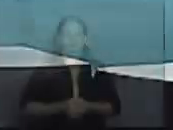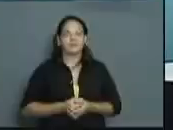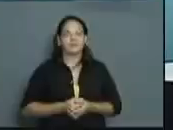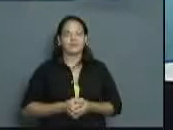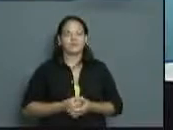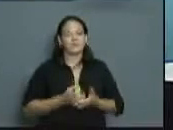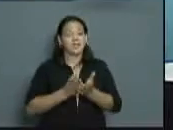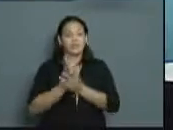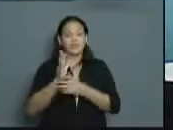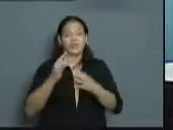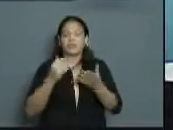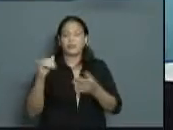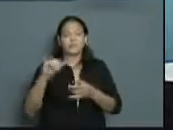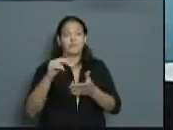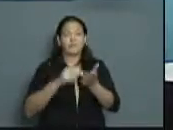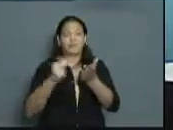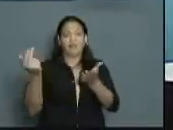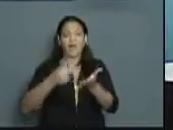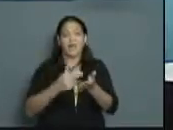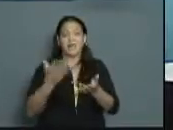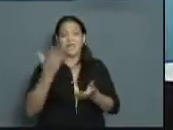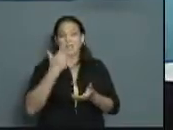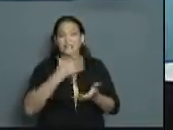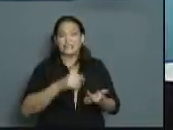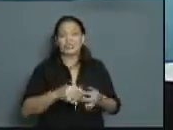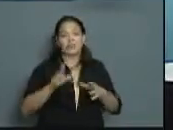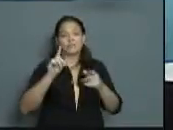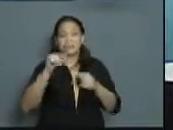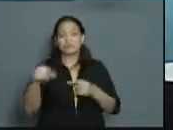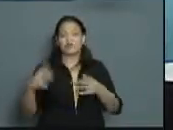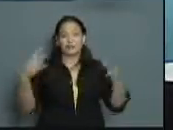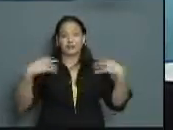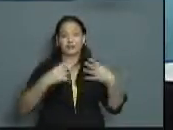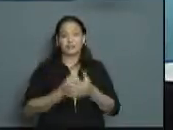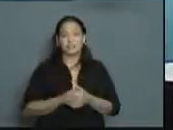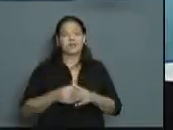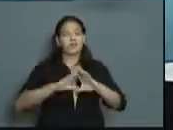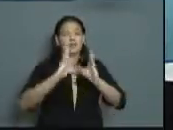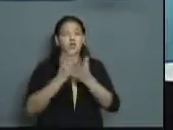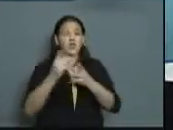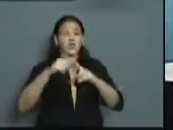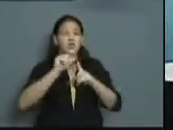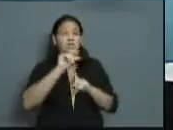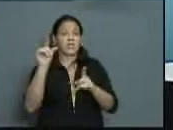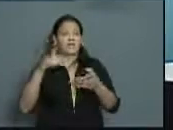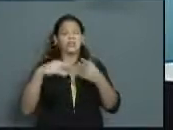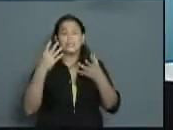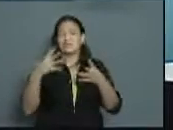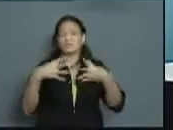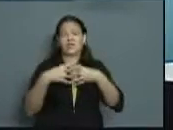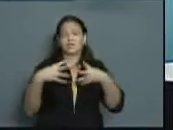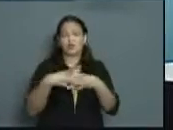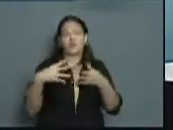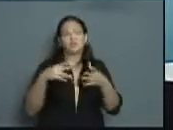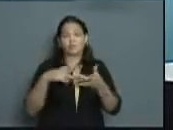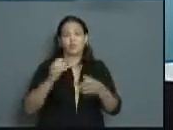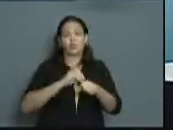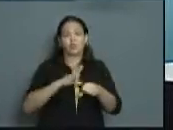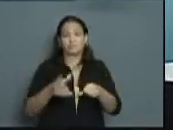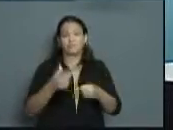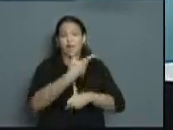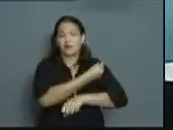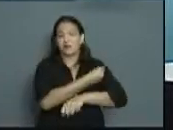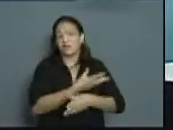Bueno, siguen escribiendo nuestros amigos televidentes los temas, reitero, relacionados casi todos con la vacunación. Hay una preocupación